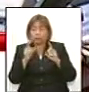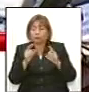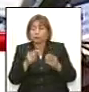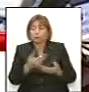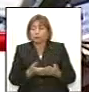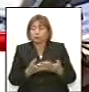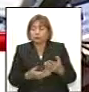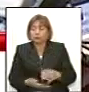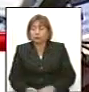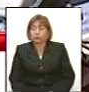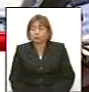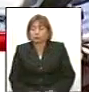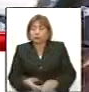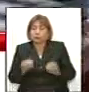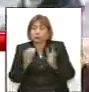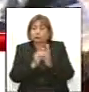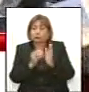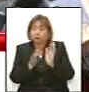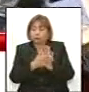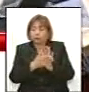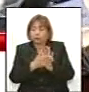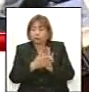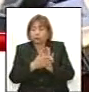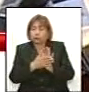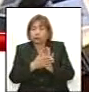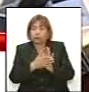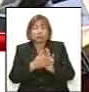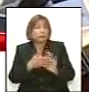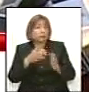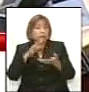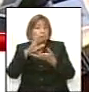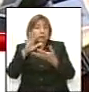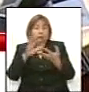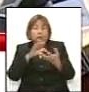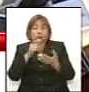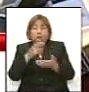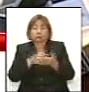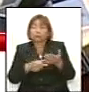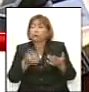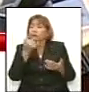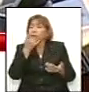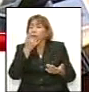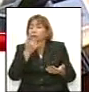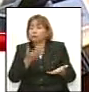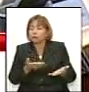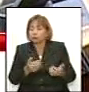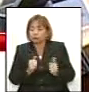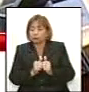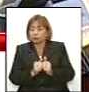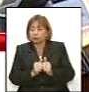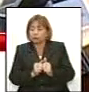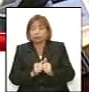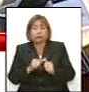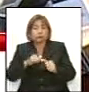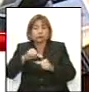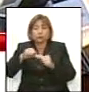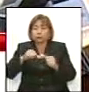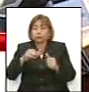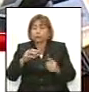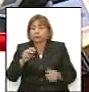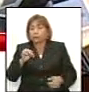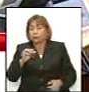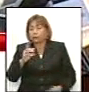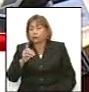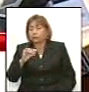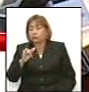Vegeta. Tomo nota, congresista, del problema ambiental que sucede para trabajarlo con nuestros enlaces de articulación del medio ambiente y